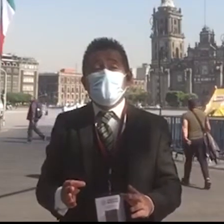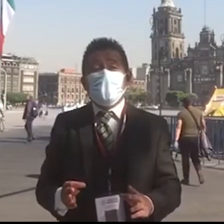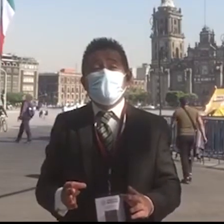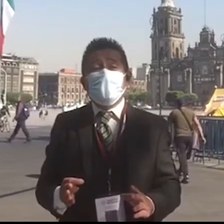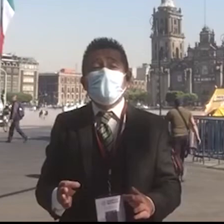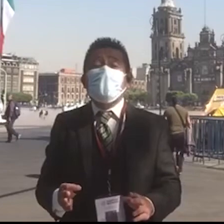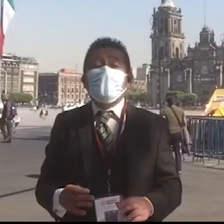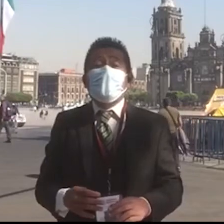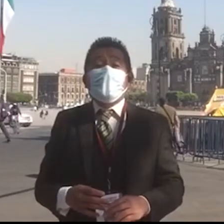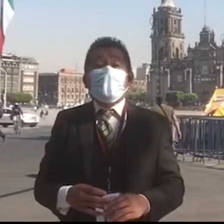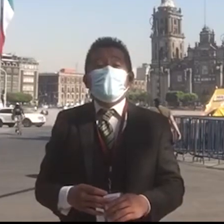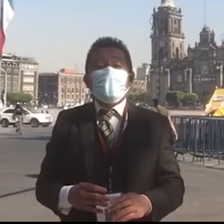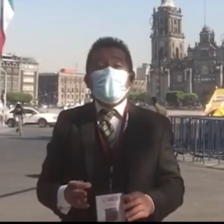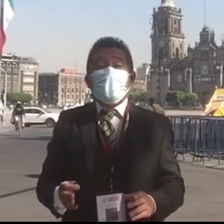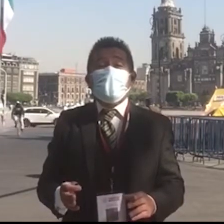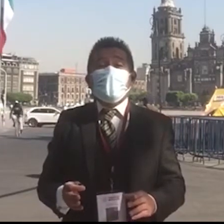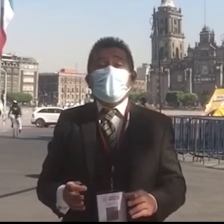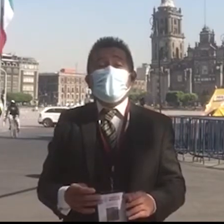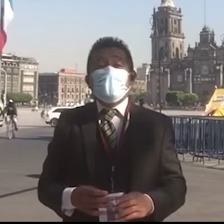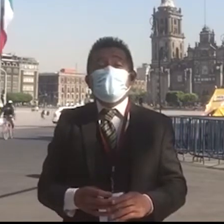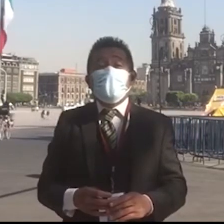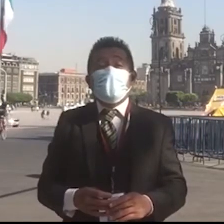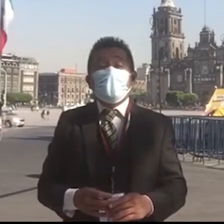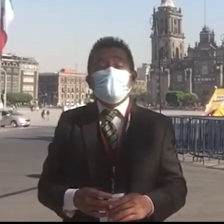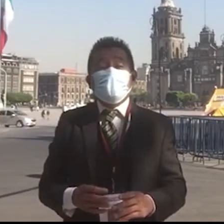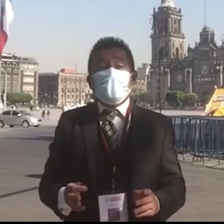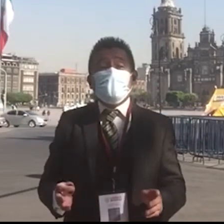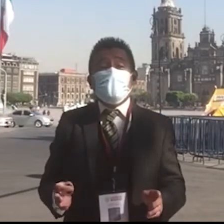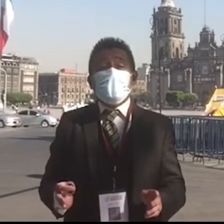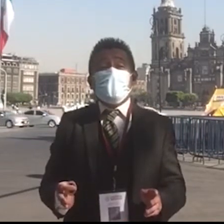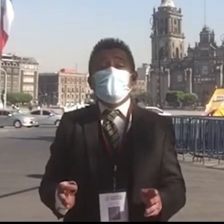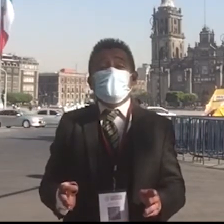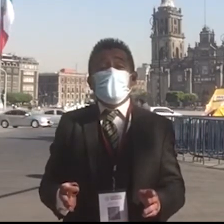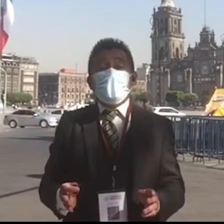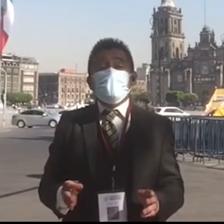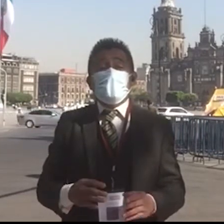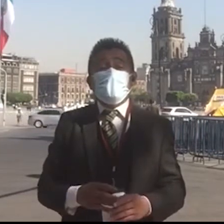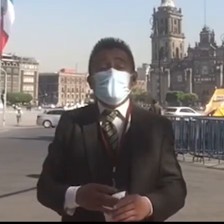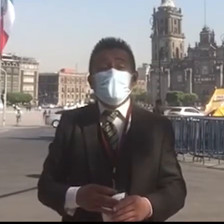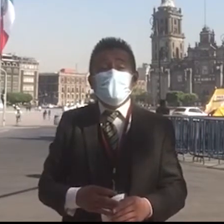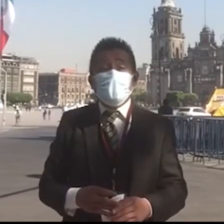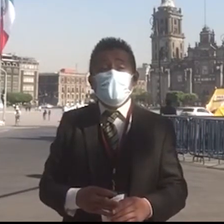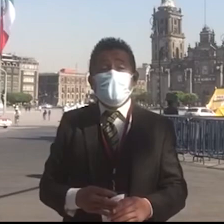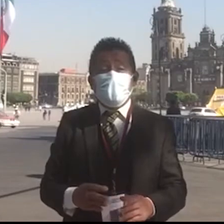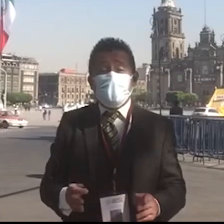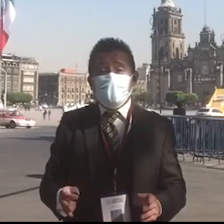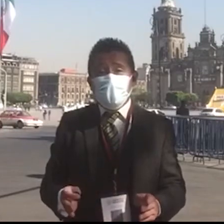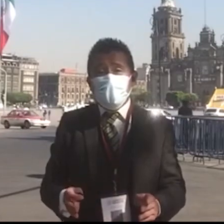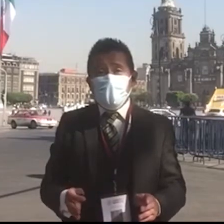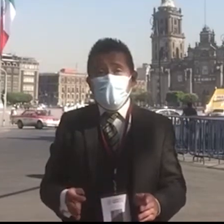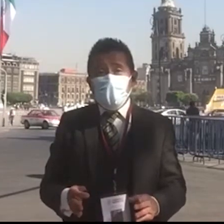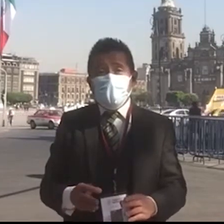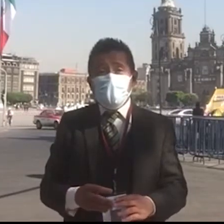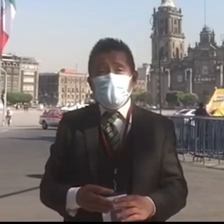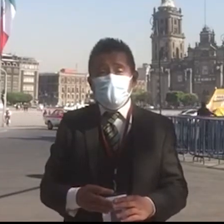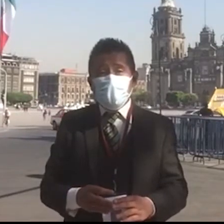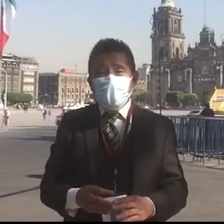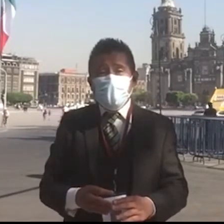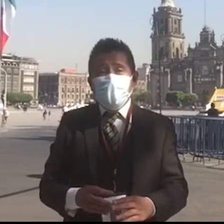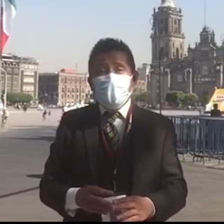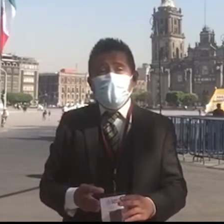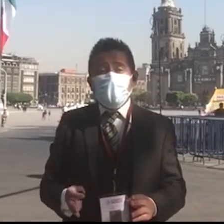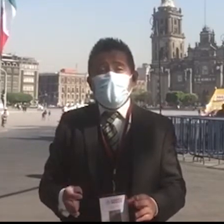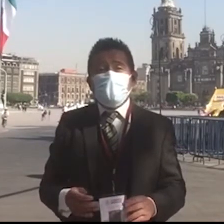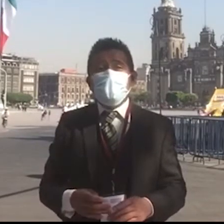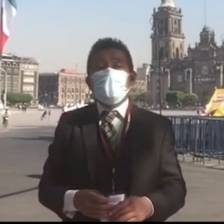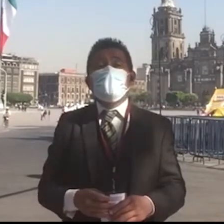actualización sobre ese tema, en el cual ha mencionado que los tres talones de Aquiles de esta administración siguen siendo feminicidio, lo que es la extorsión